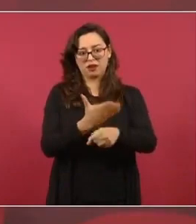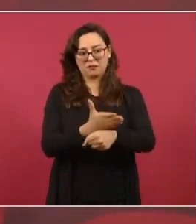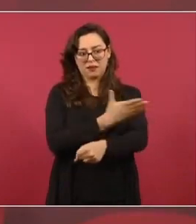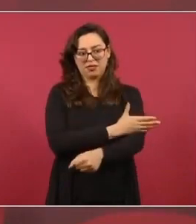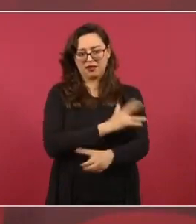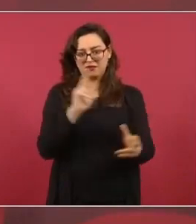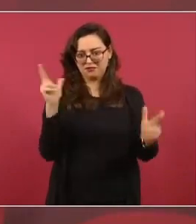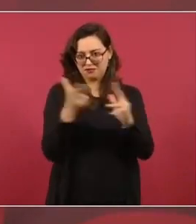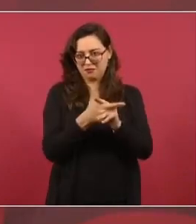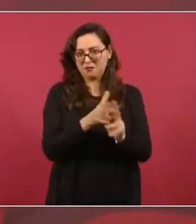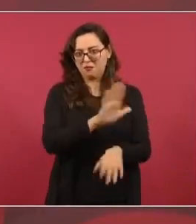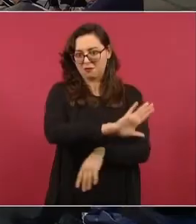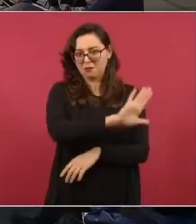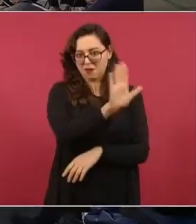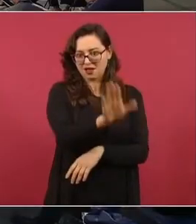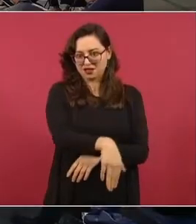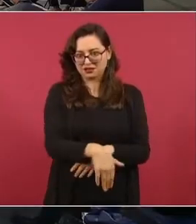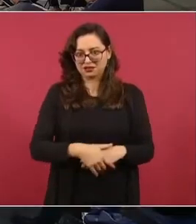quemando pueblos.